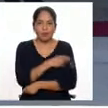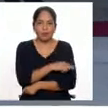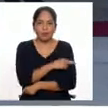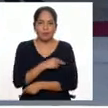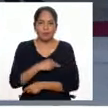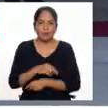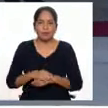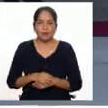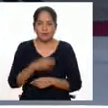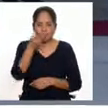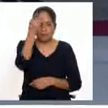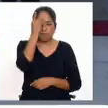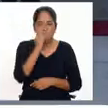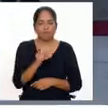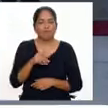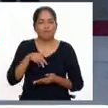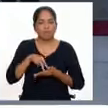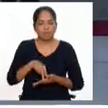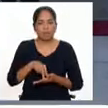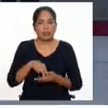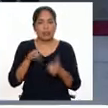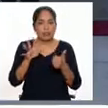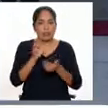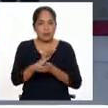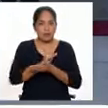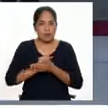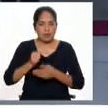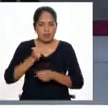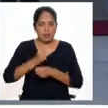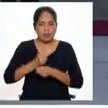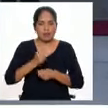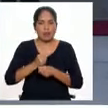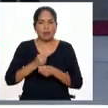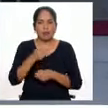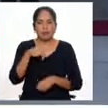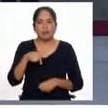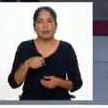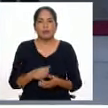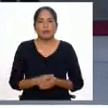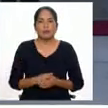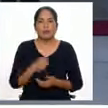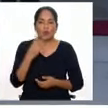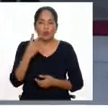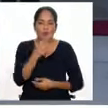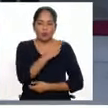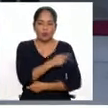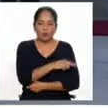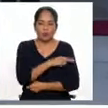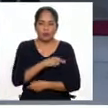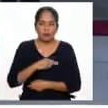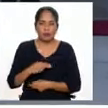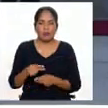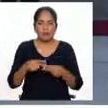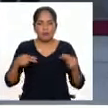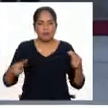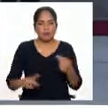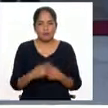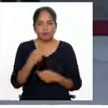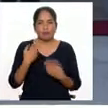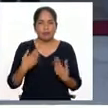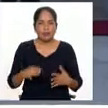decisión firme, usted tiene 6 meses en el cargo, se está inaugurando ya 2 hospitales, este es el segundo, ya ha tenido